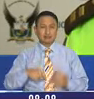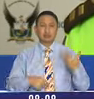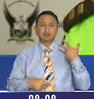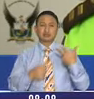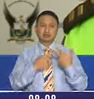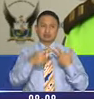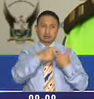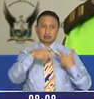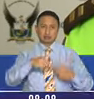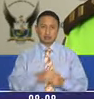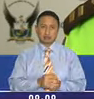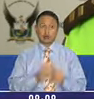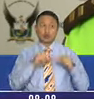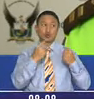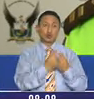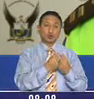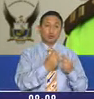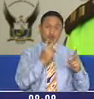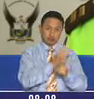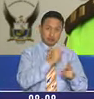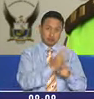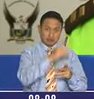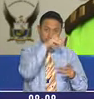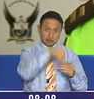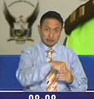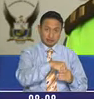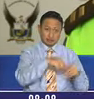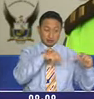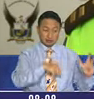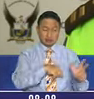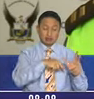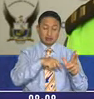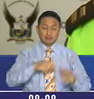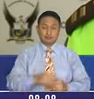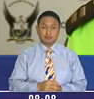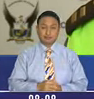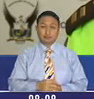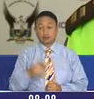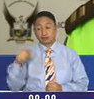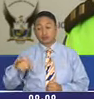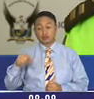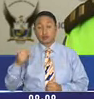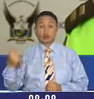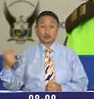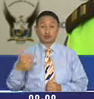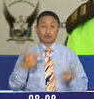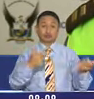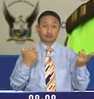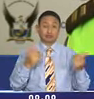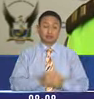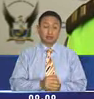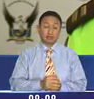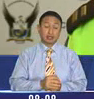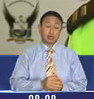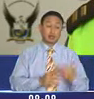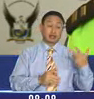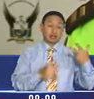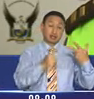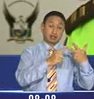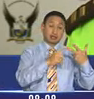ellos pertenecían a alguna banda o estaban integrando alguna organización delictiva, porque uno de ellos presenta